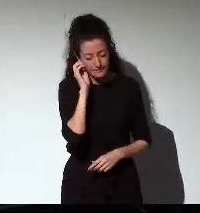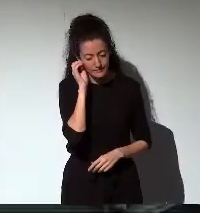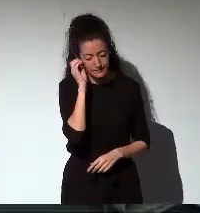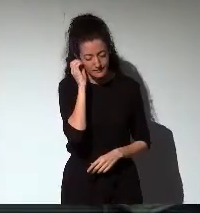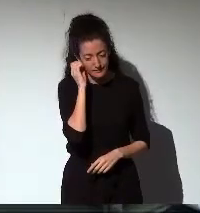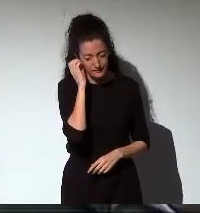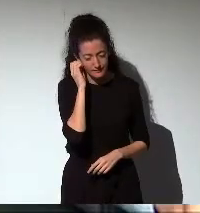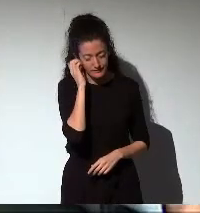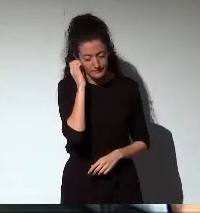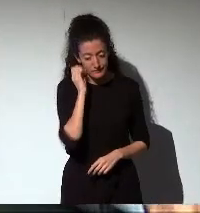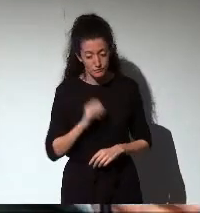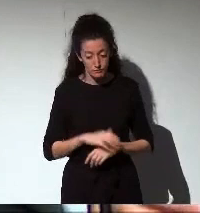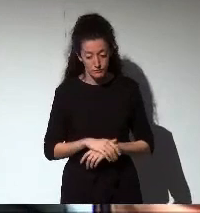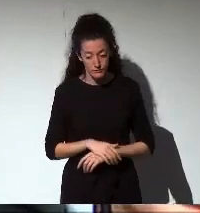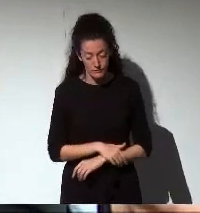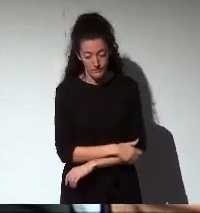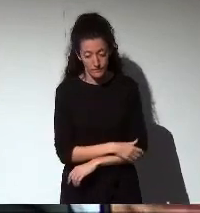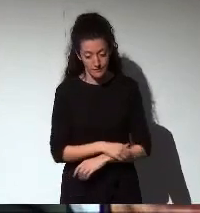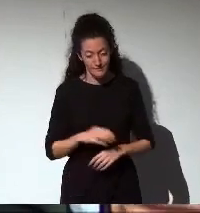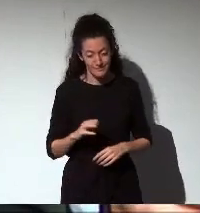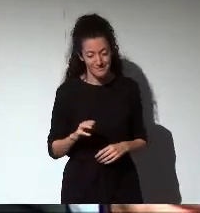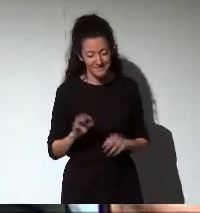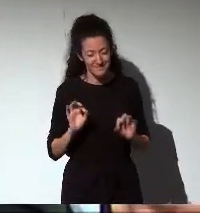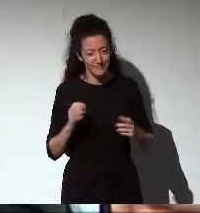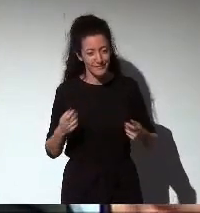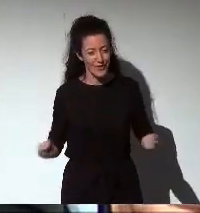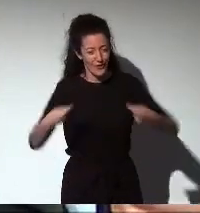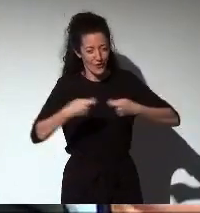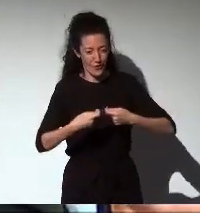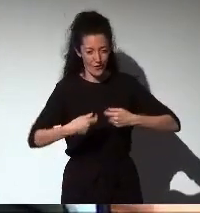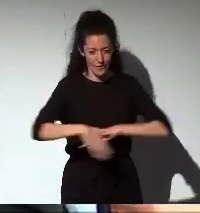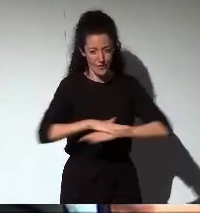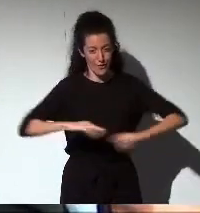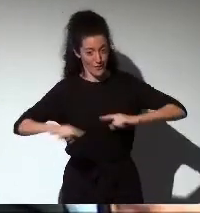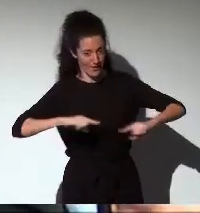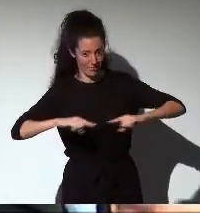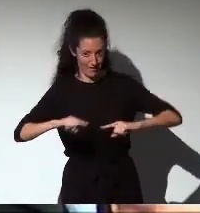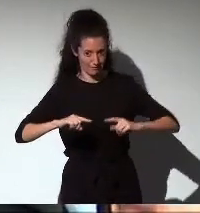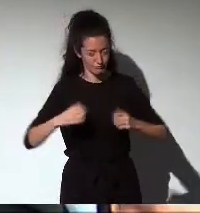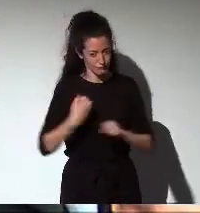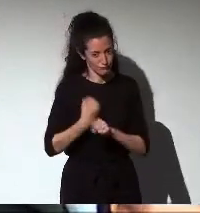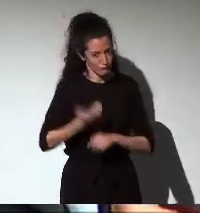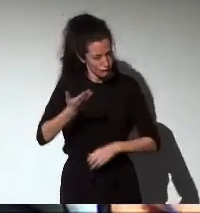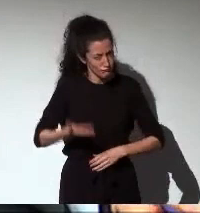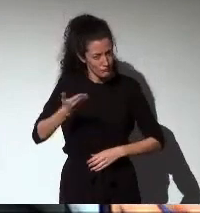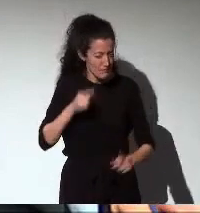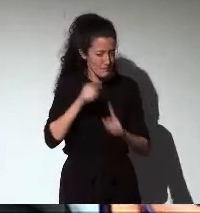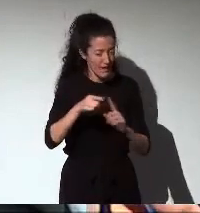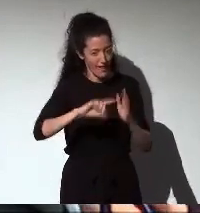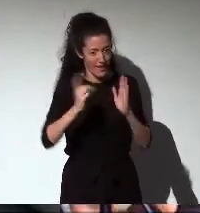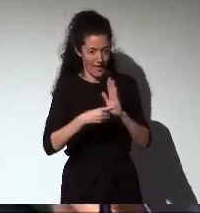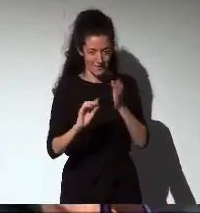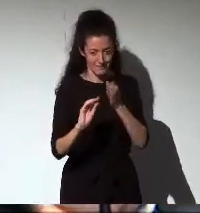papel muy importante desde el punto de vista de la cogobernanza para el desarrollo de esa Ley Canaria de Cambio Climático, y el año que viene,